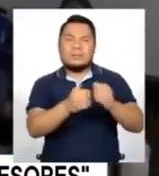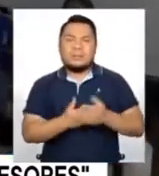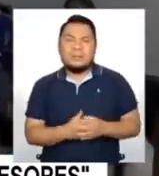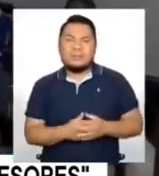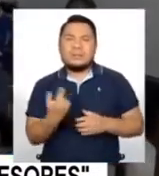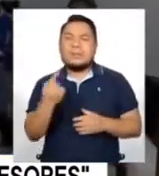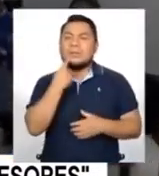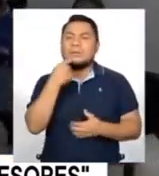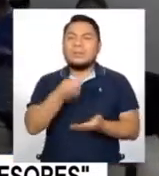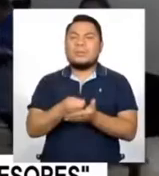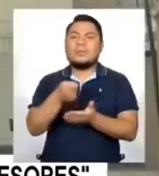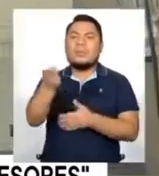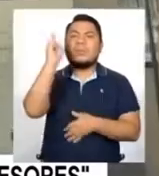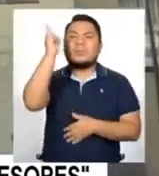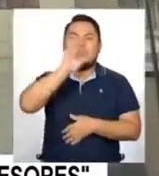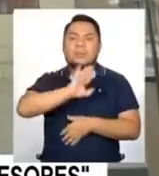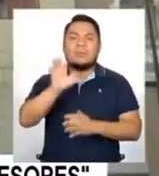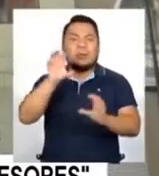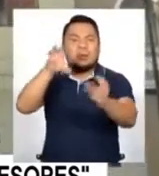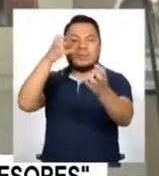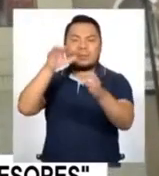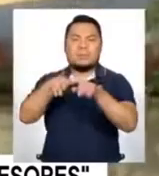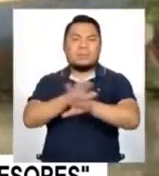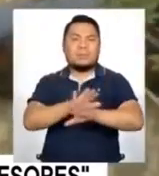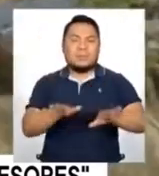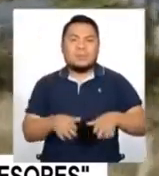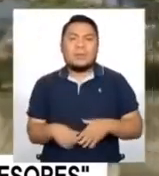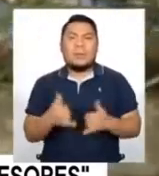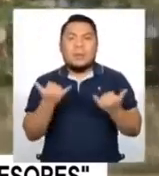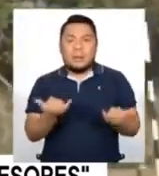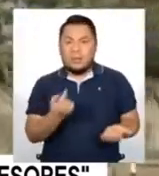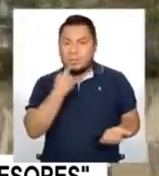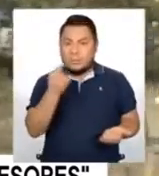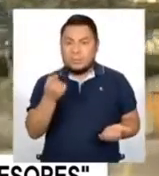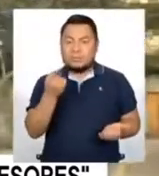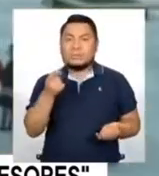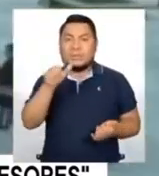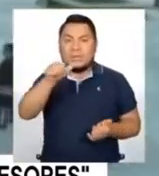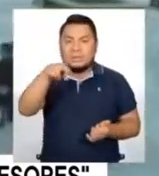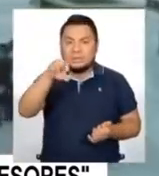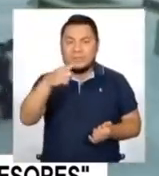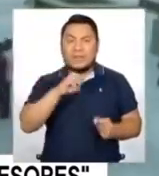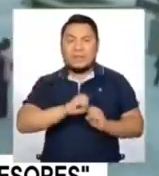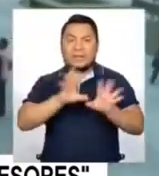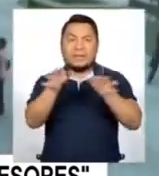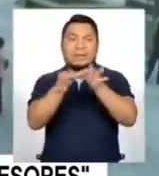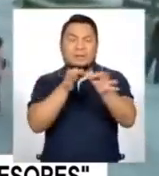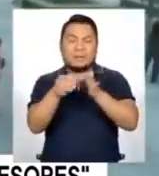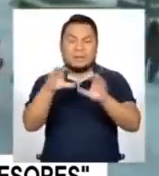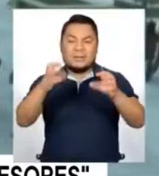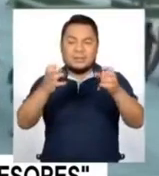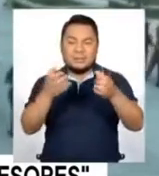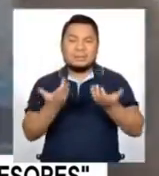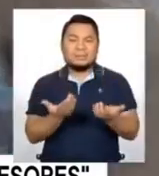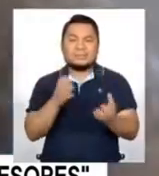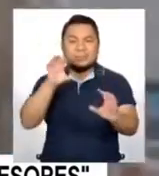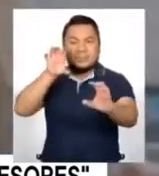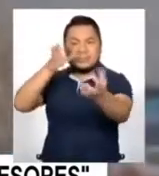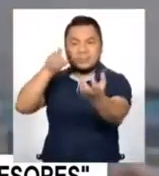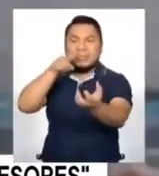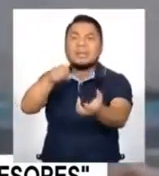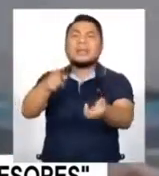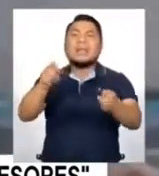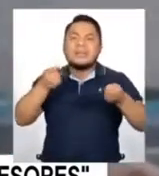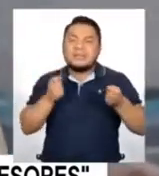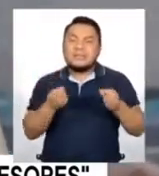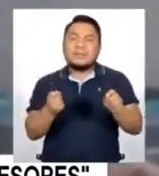pagarles solamente por esas horas que están en pantalla. Cosa que es desconocer claramente lo que significa dar una clase virtual. El